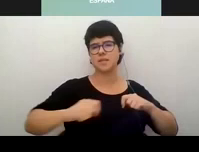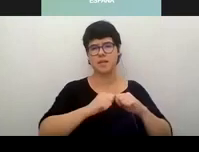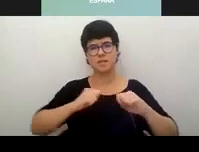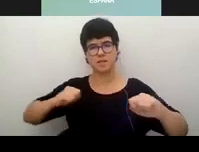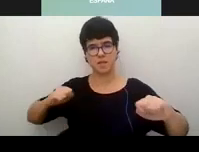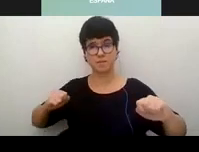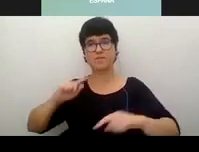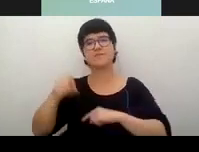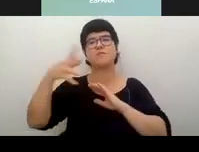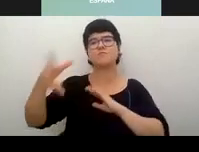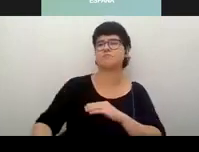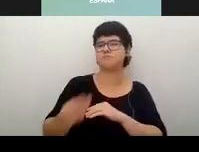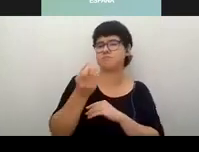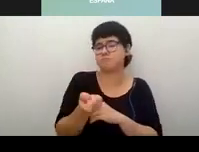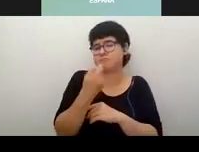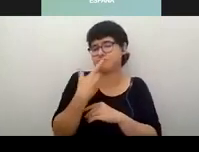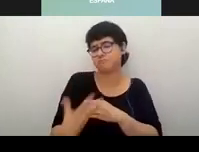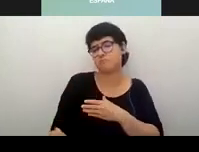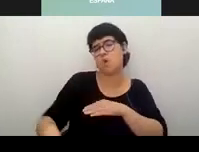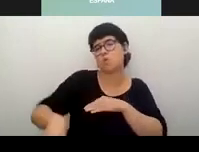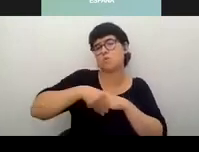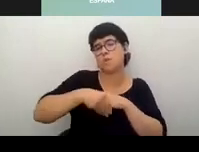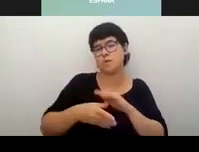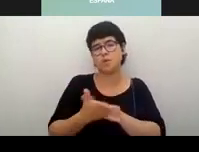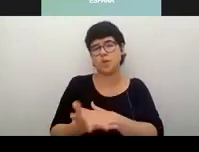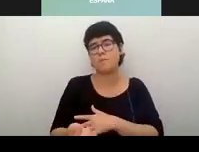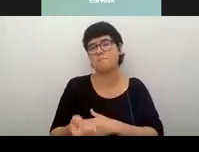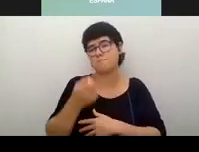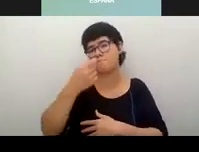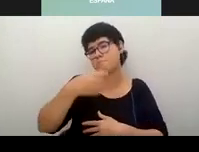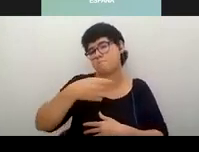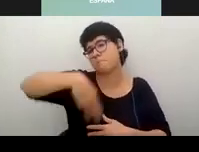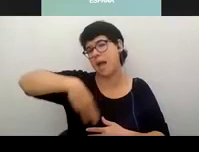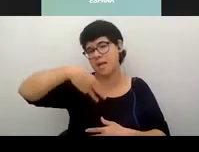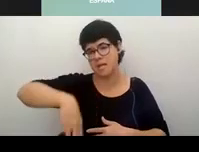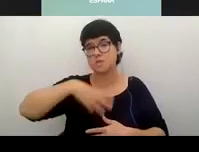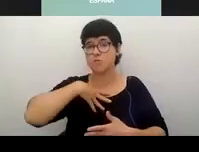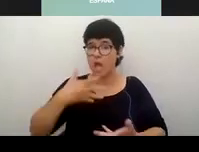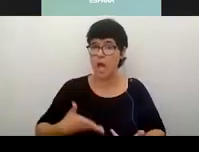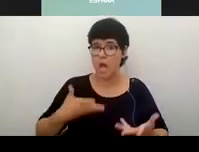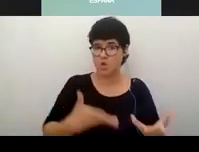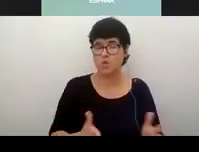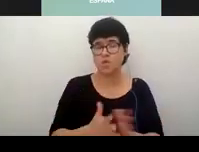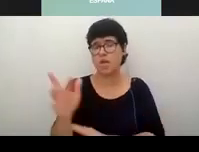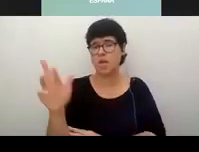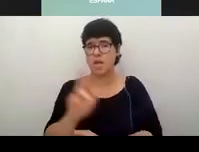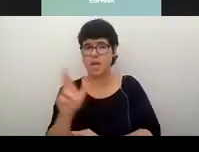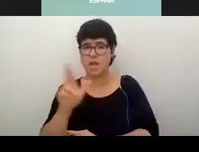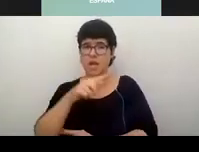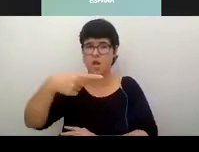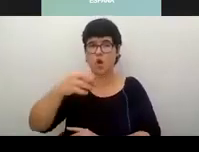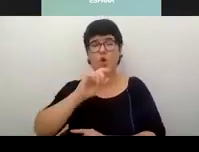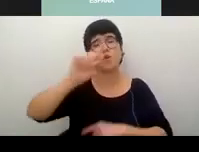un suplemento de magnesio. En ese sentido, el RGO post ejercicio puede ir fenomenal. Y el zinc como cofactor de